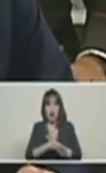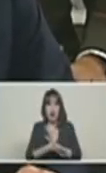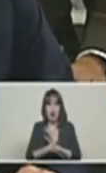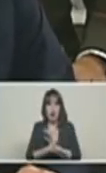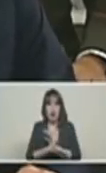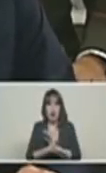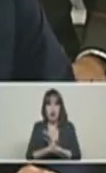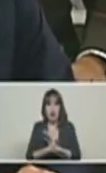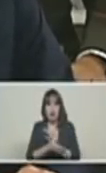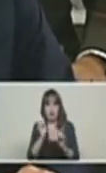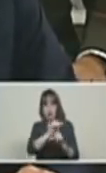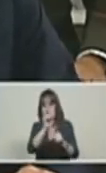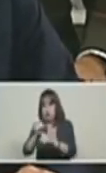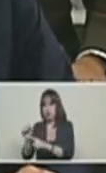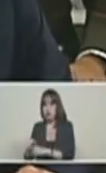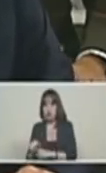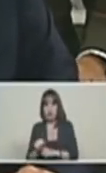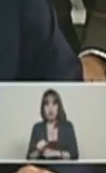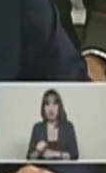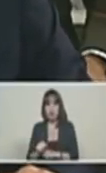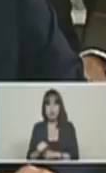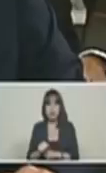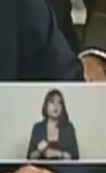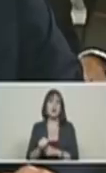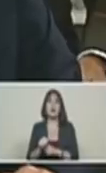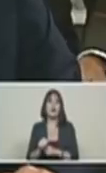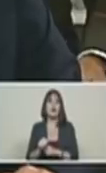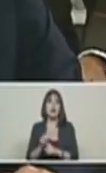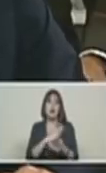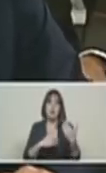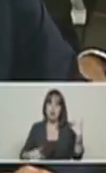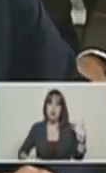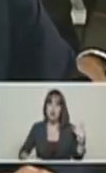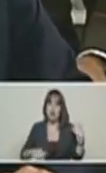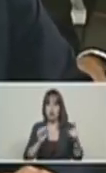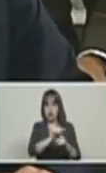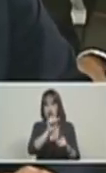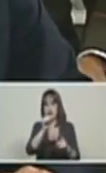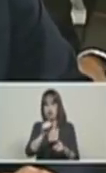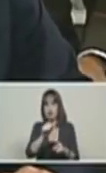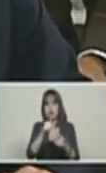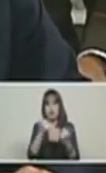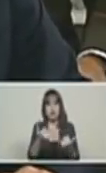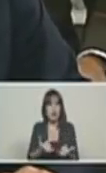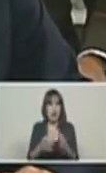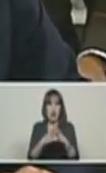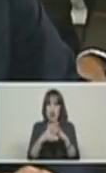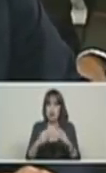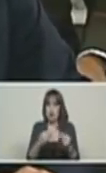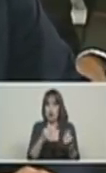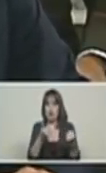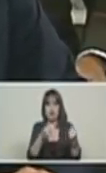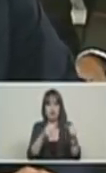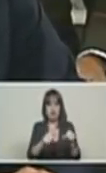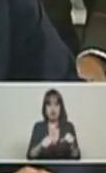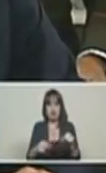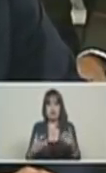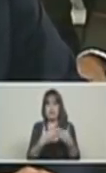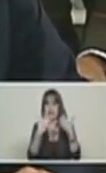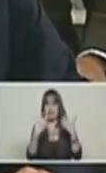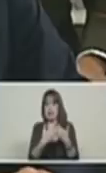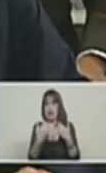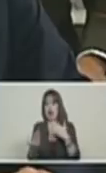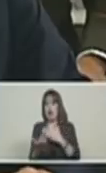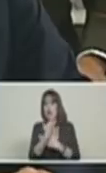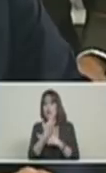y vencer, sobre todo, presidente, derrotar todos los mecanismos de guerra que se nos habían